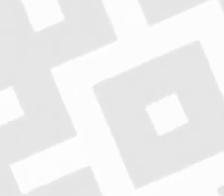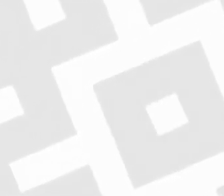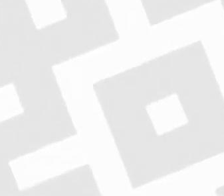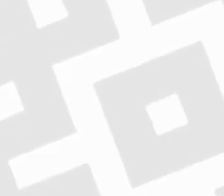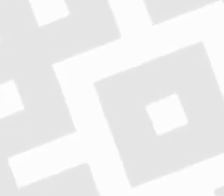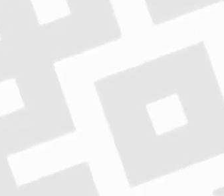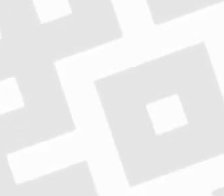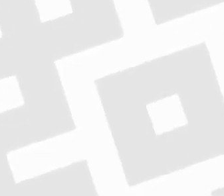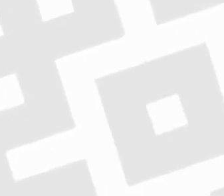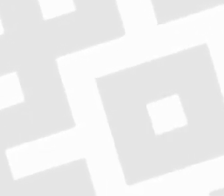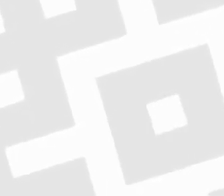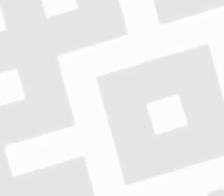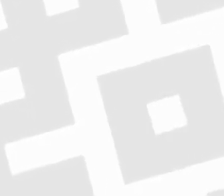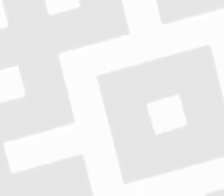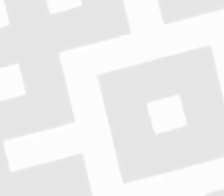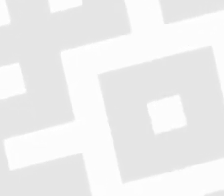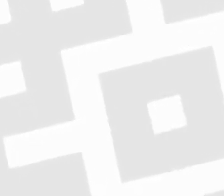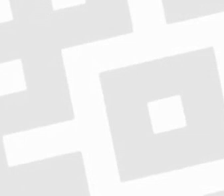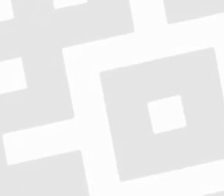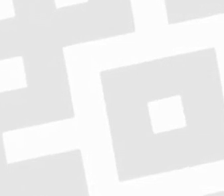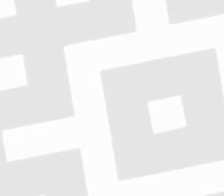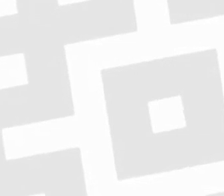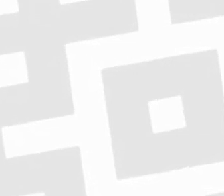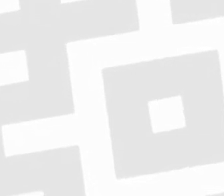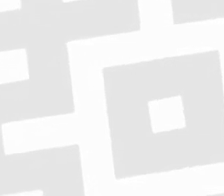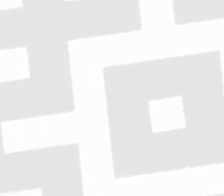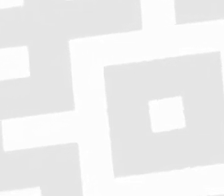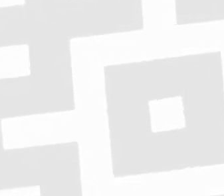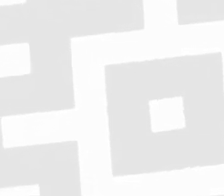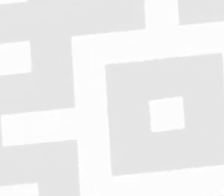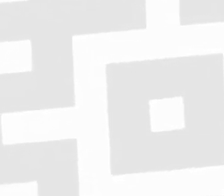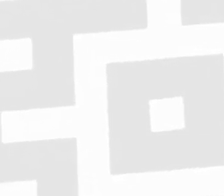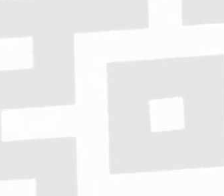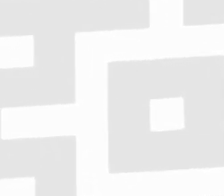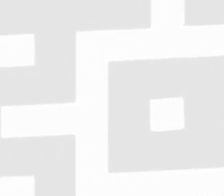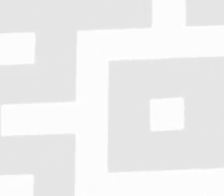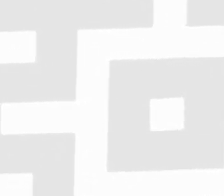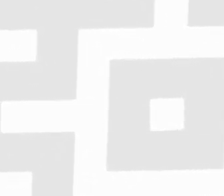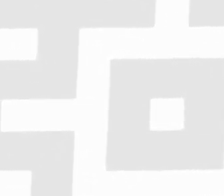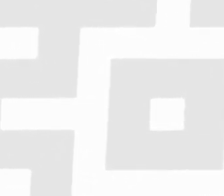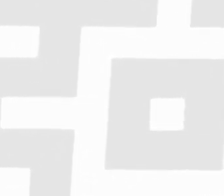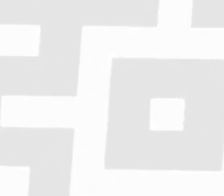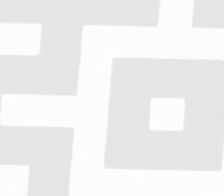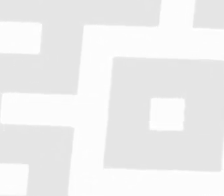Estrategia estatal contra el coronavirus. Actualización en Veracruz.